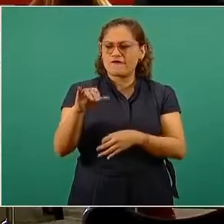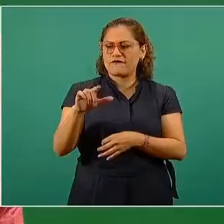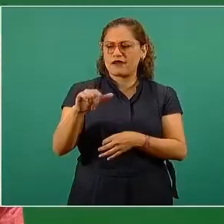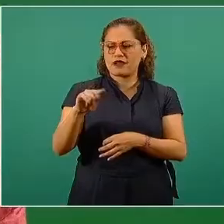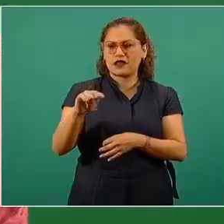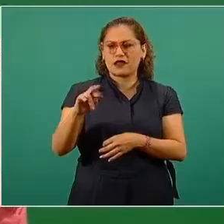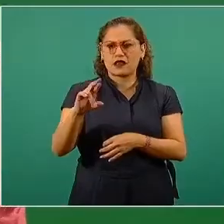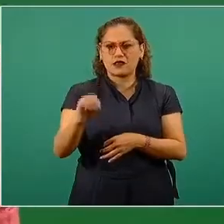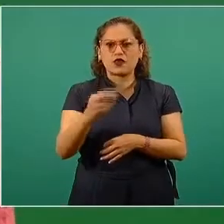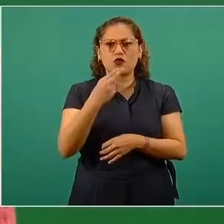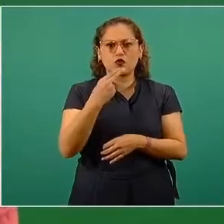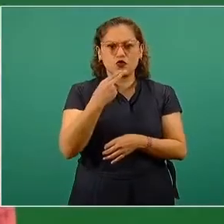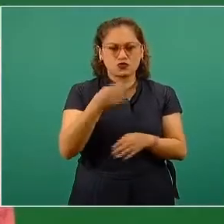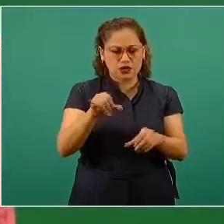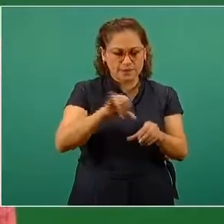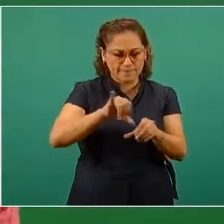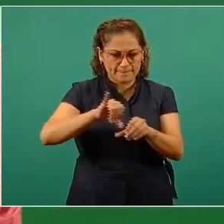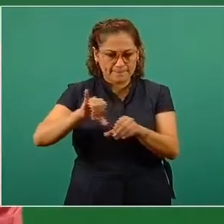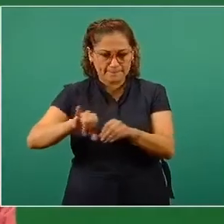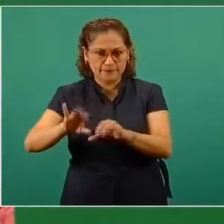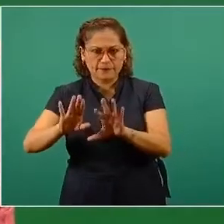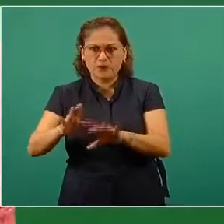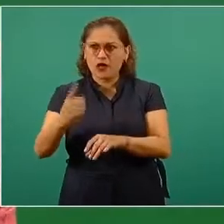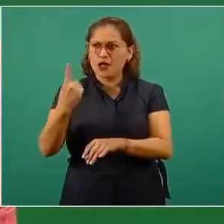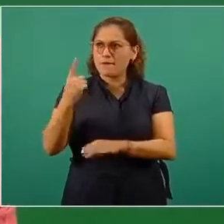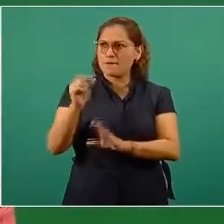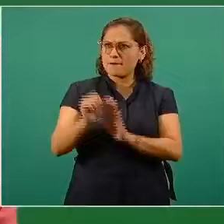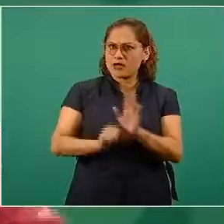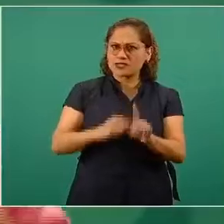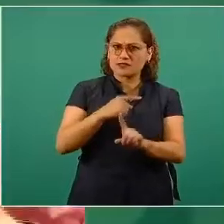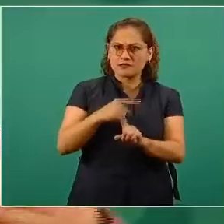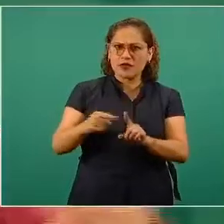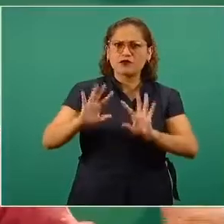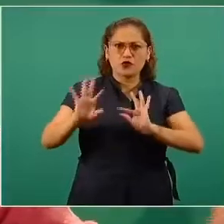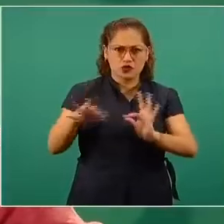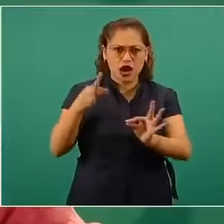Eso ya fue solventado hace varias semanas, más de un mes y medio, y